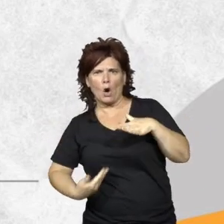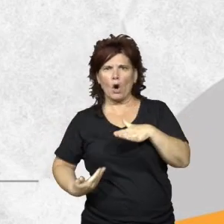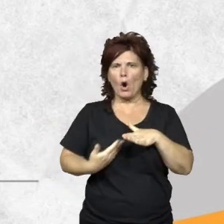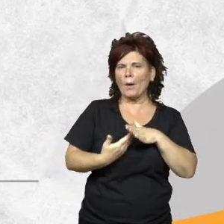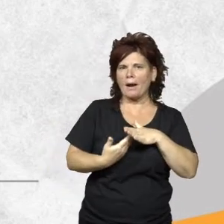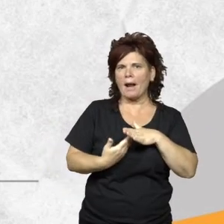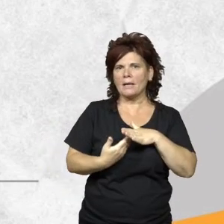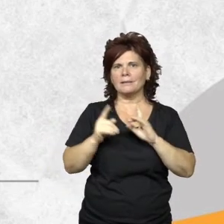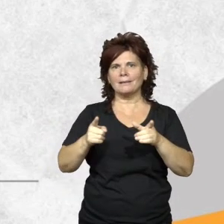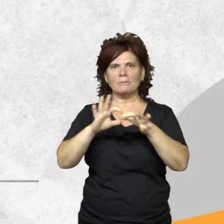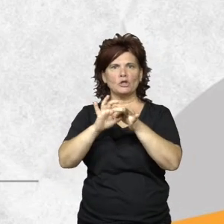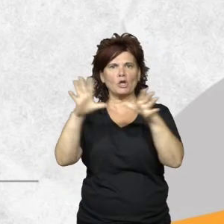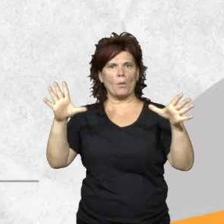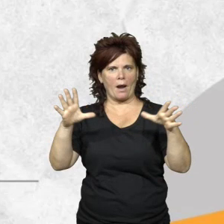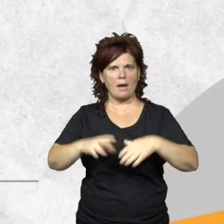soberanía.